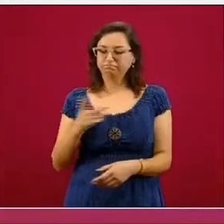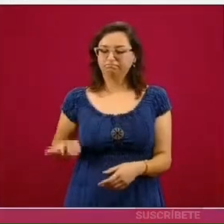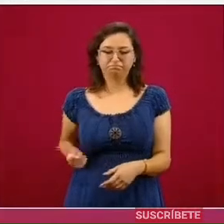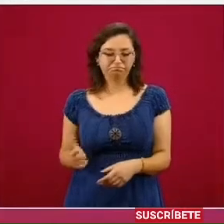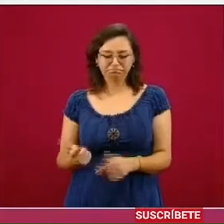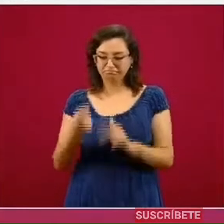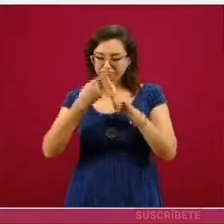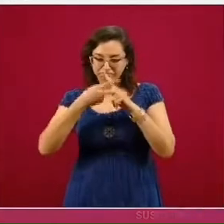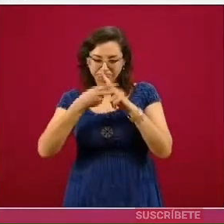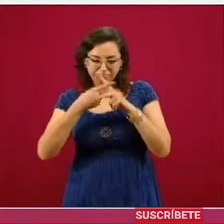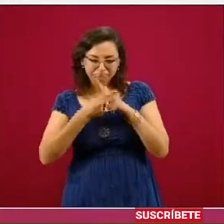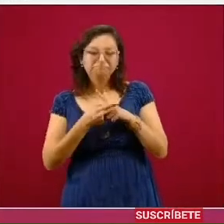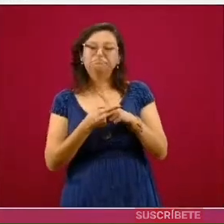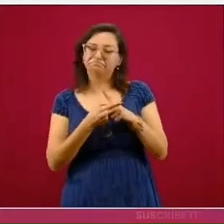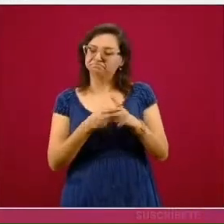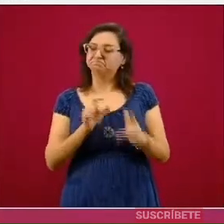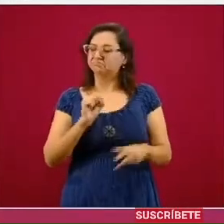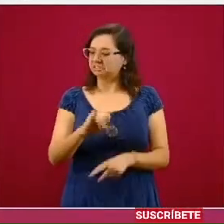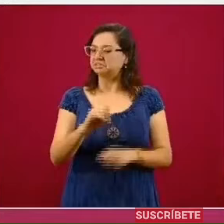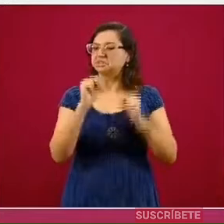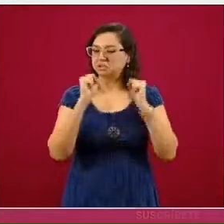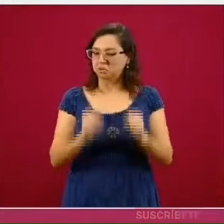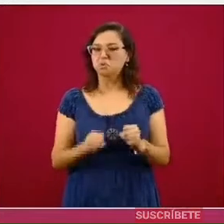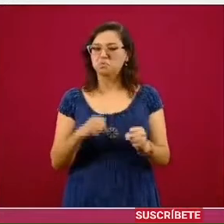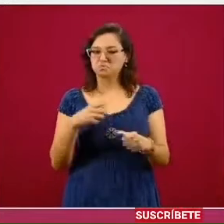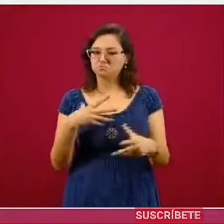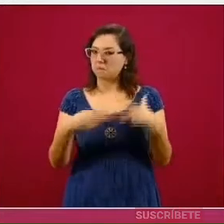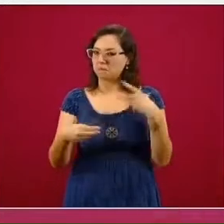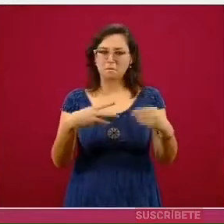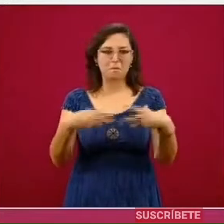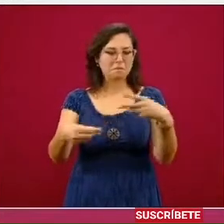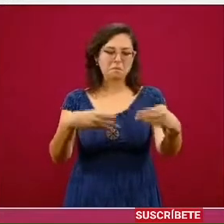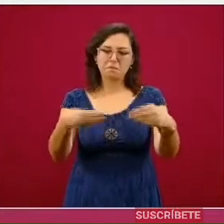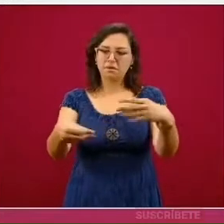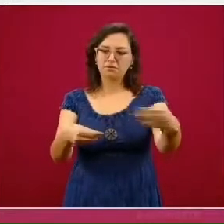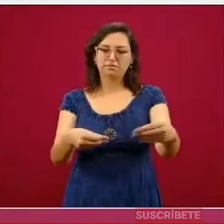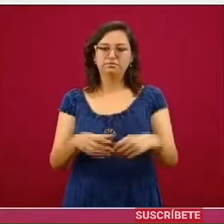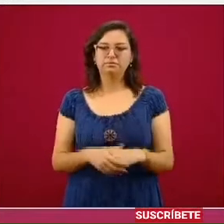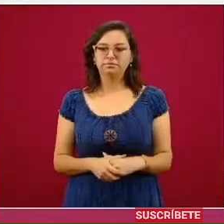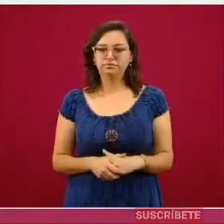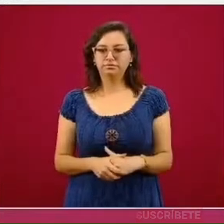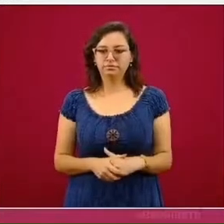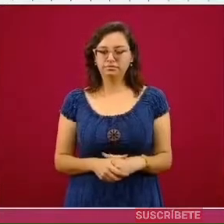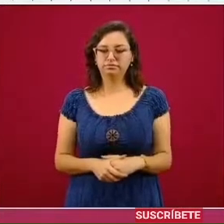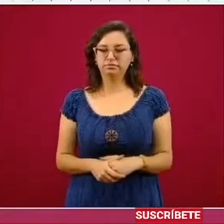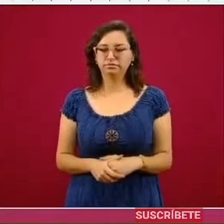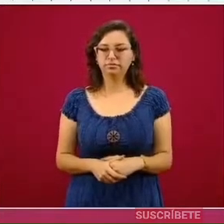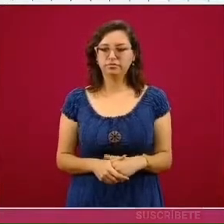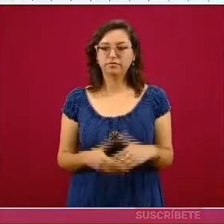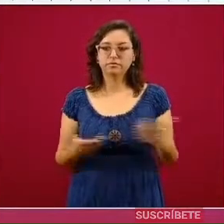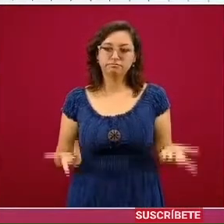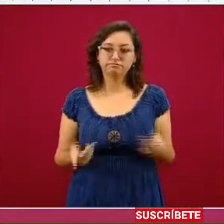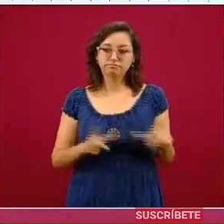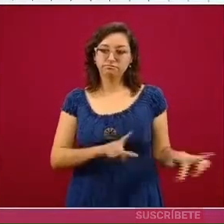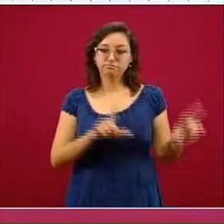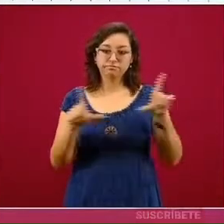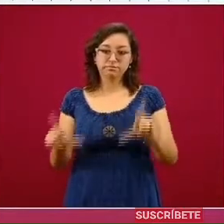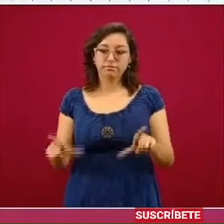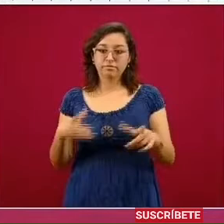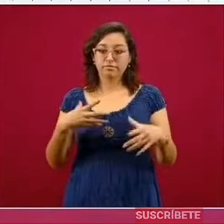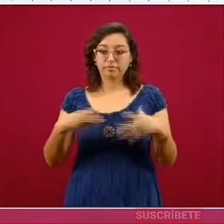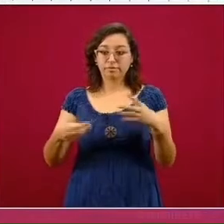predicciones calendarizado para que entrara en esta fase en transmisión, la siguiente, y lo vemos con el reto